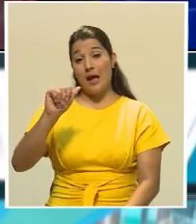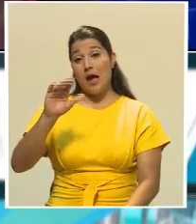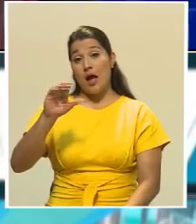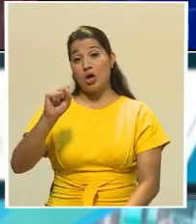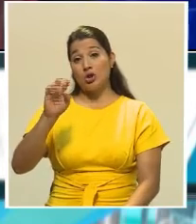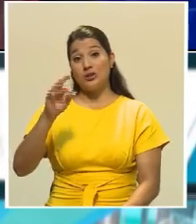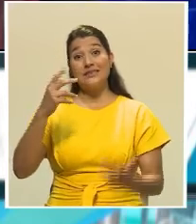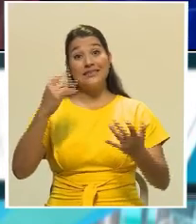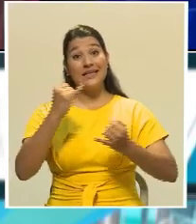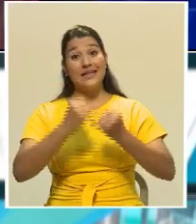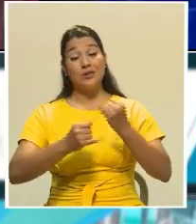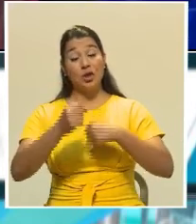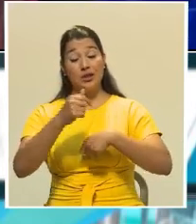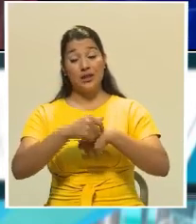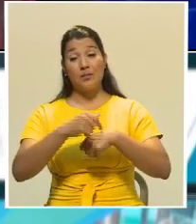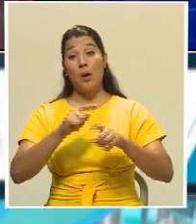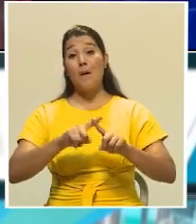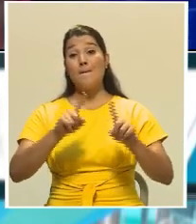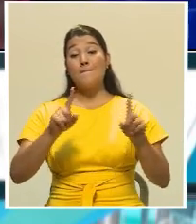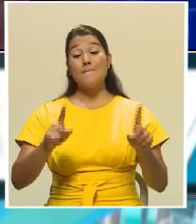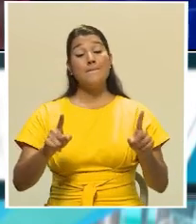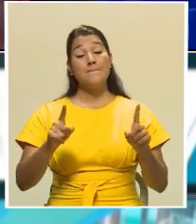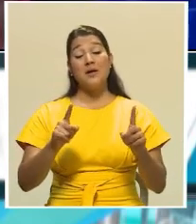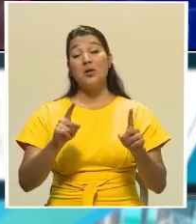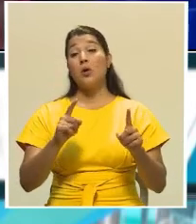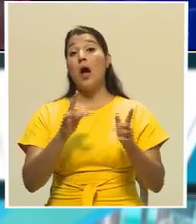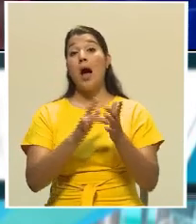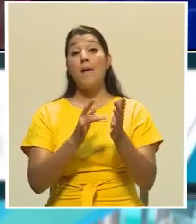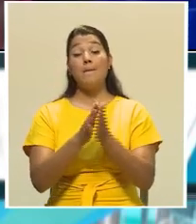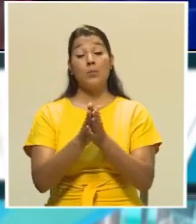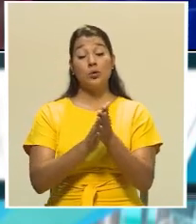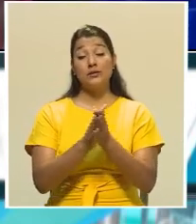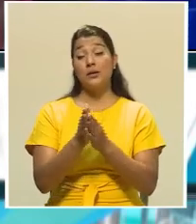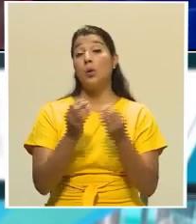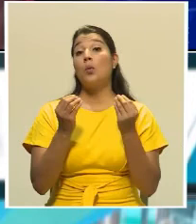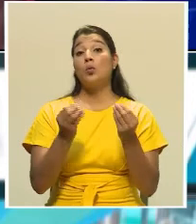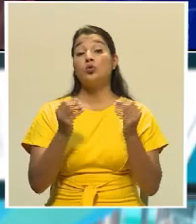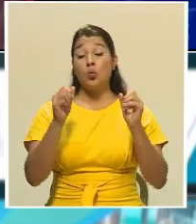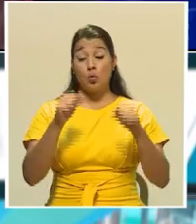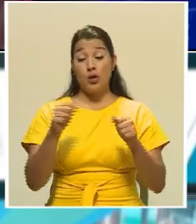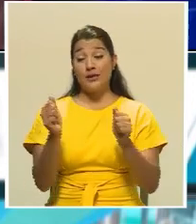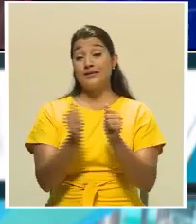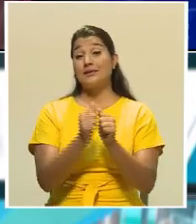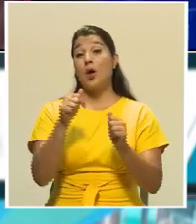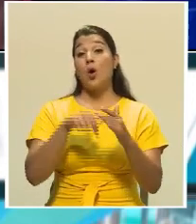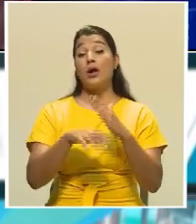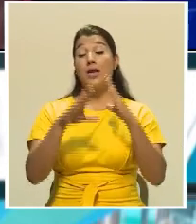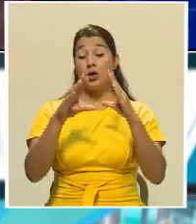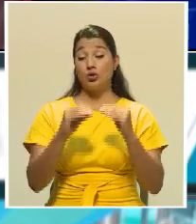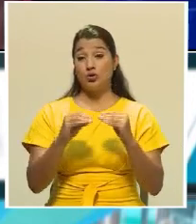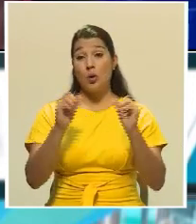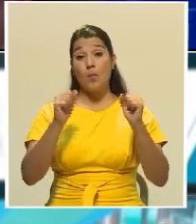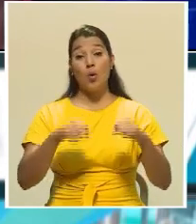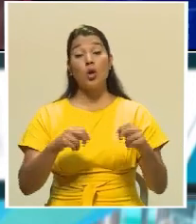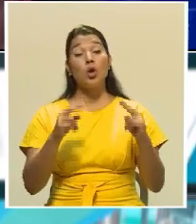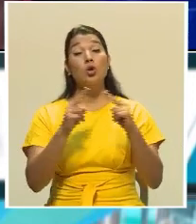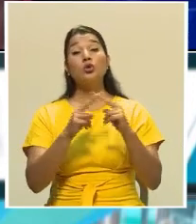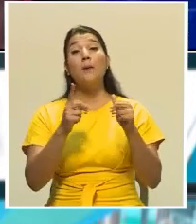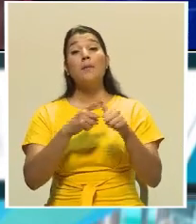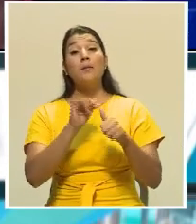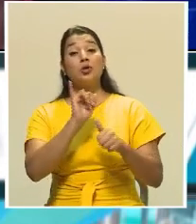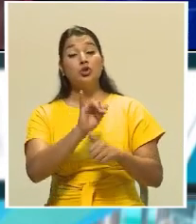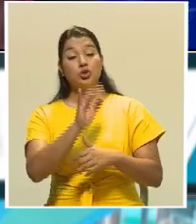nos fueron 20 y pico de minutos, pero nos resultó muy útil tenerla esta noche aquí, conocer de primera mano